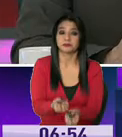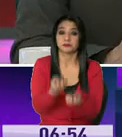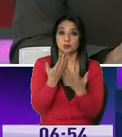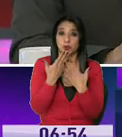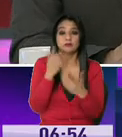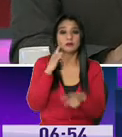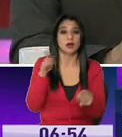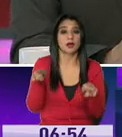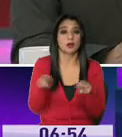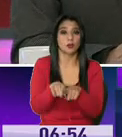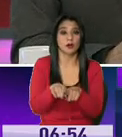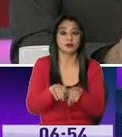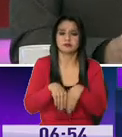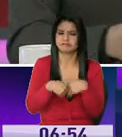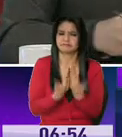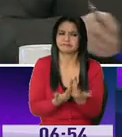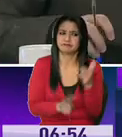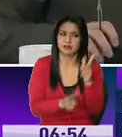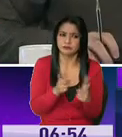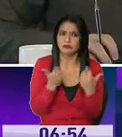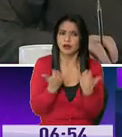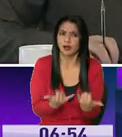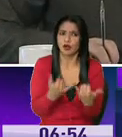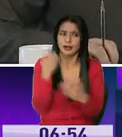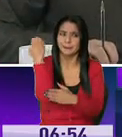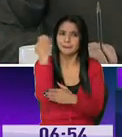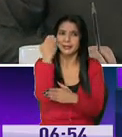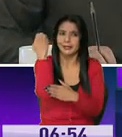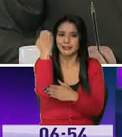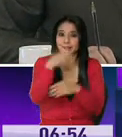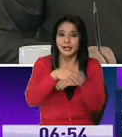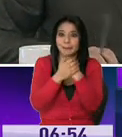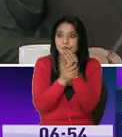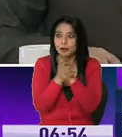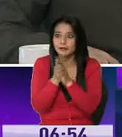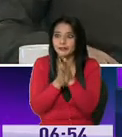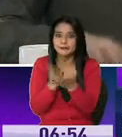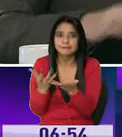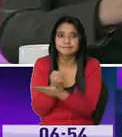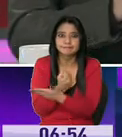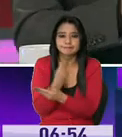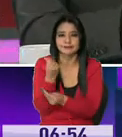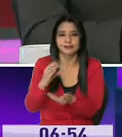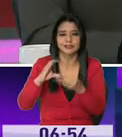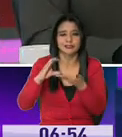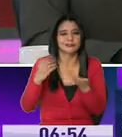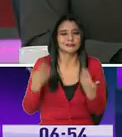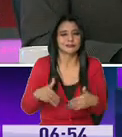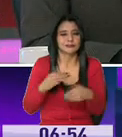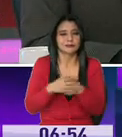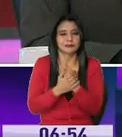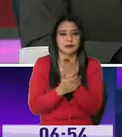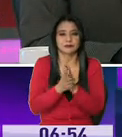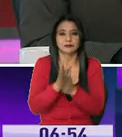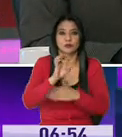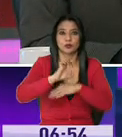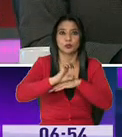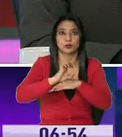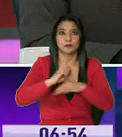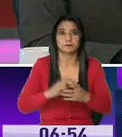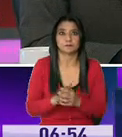el servidor, debe de precautelar por el buen uso de los Sin recursos, duda. a pesar de esta emergencia, y es algo que quiero dejar en claro y quiero enviar un